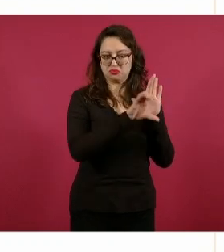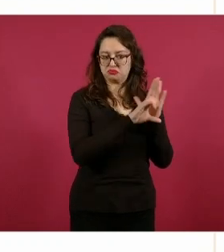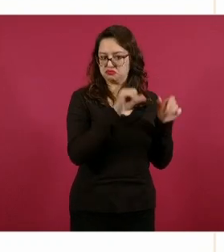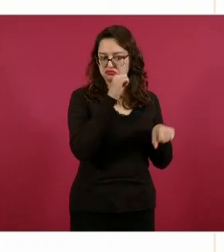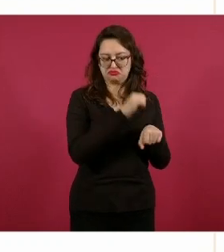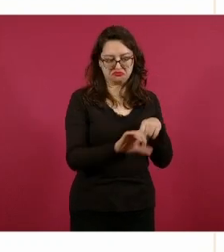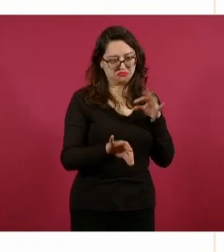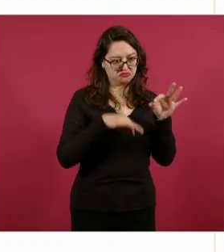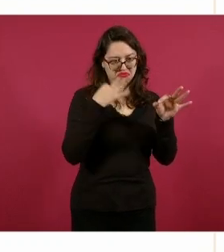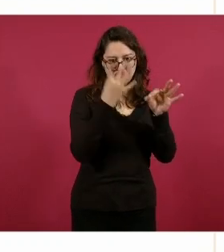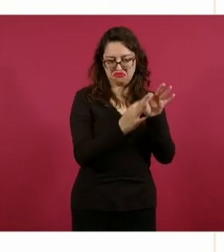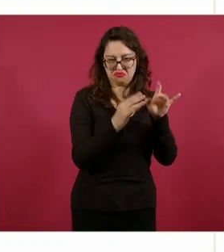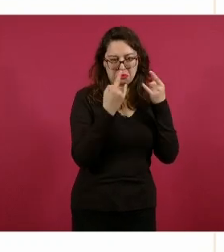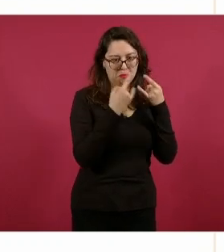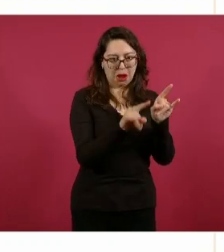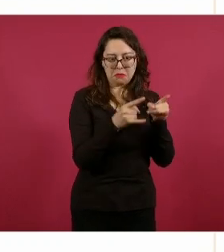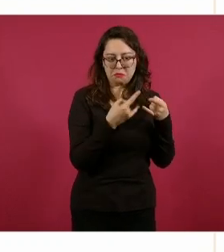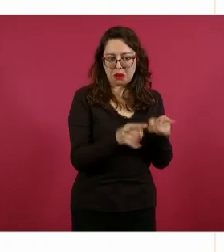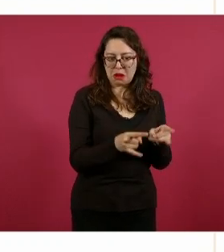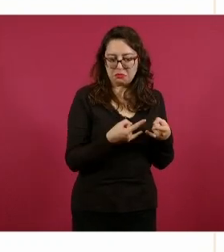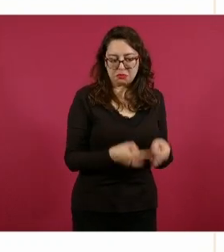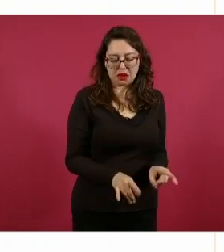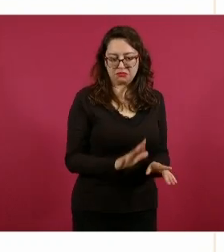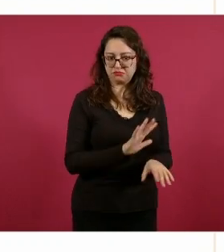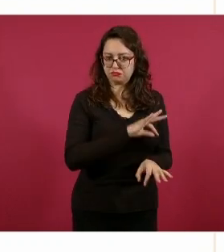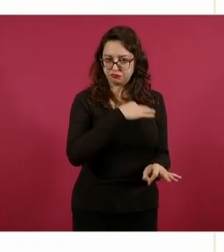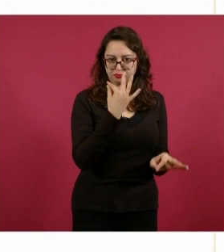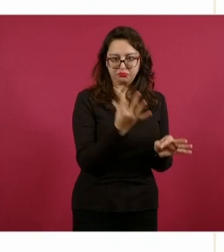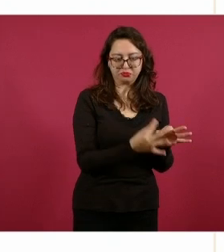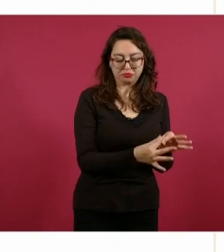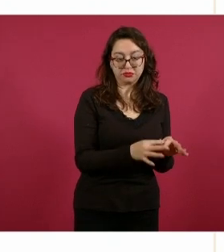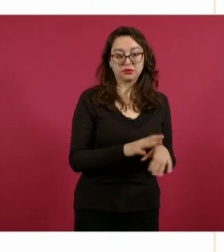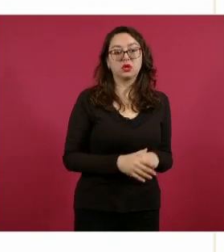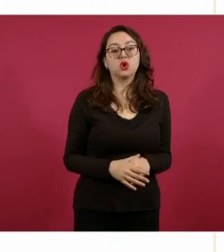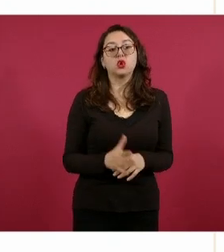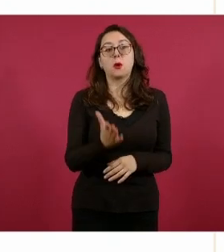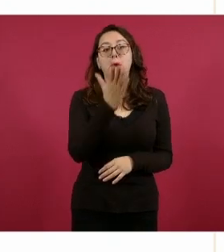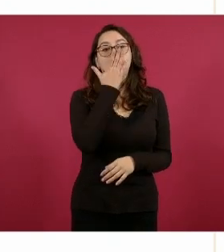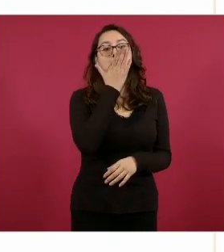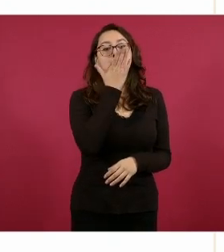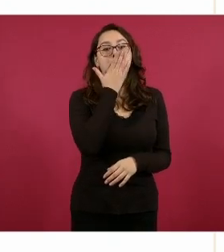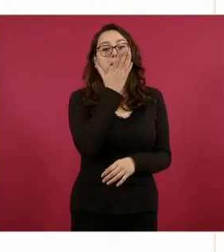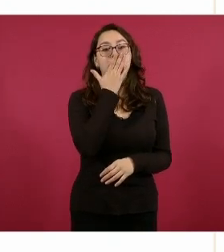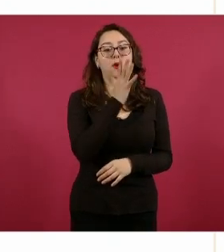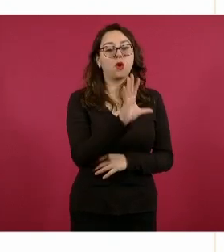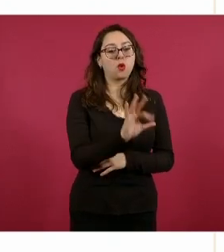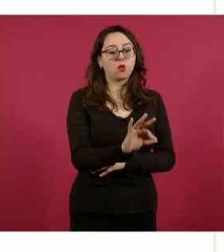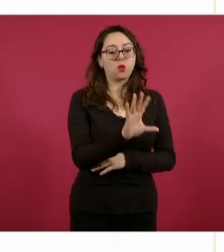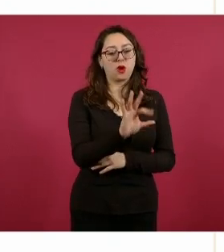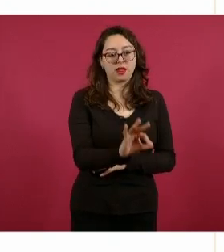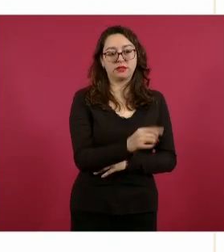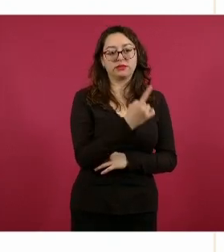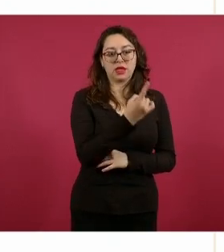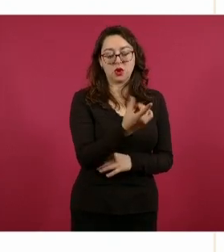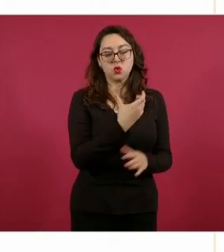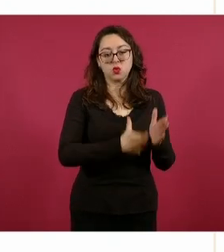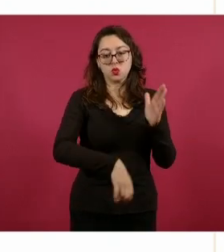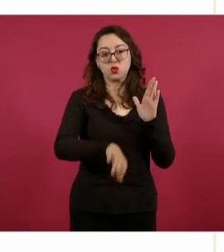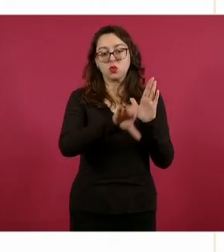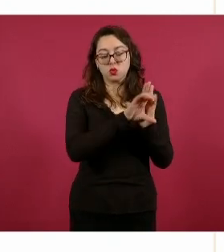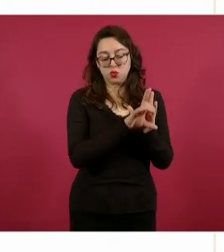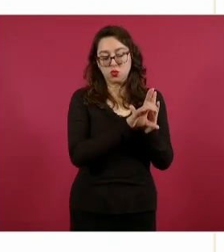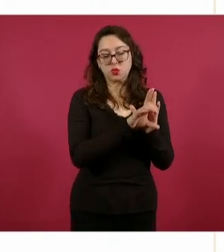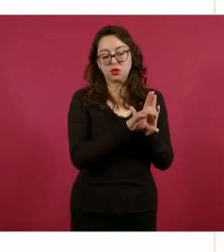han rehabilitado en ese estado. En el caso de Sonora, 41 quirófanos,